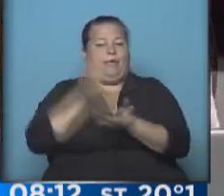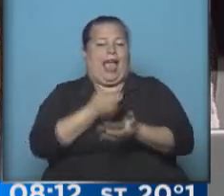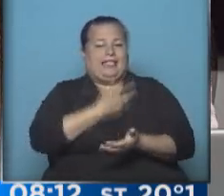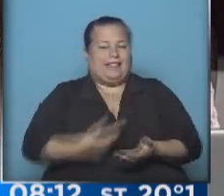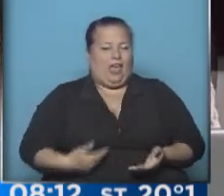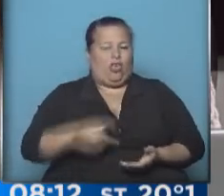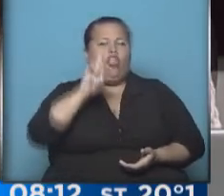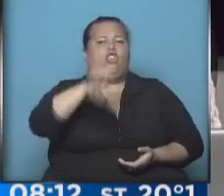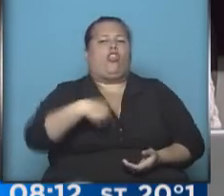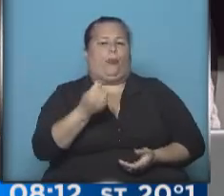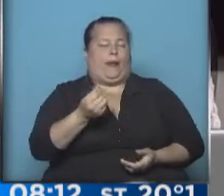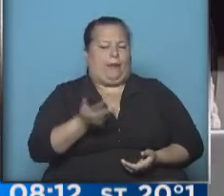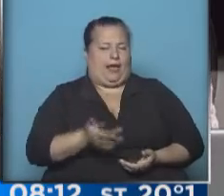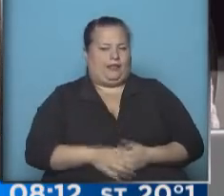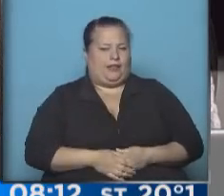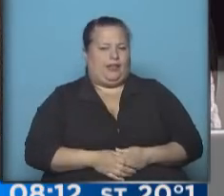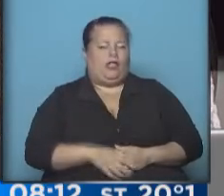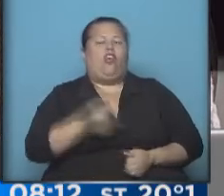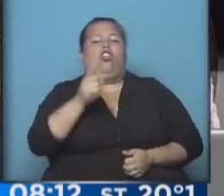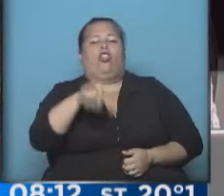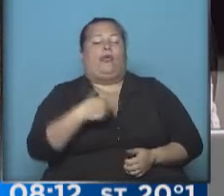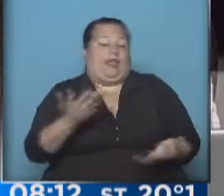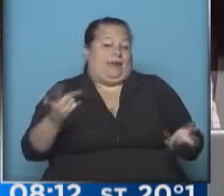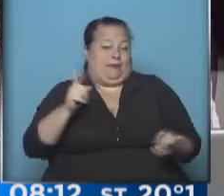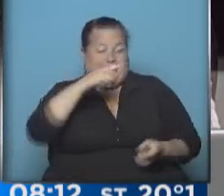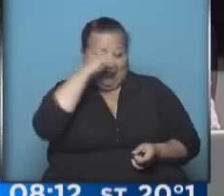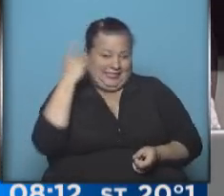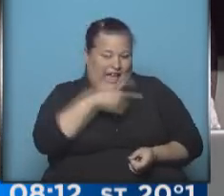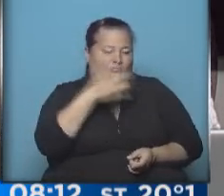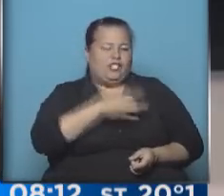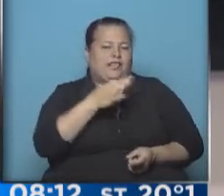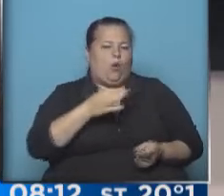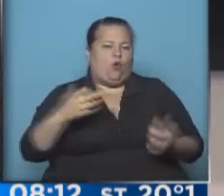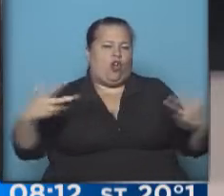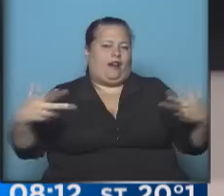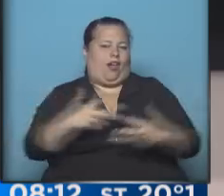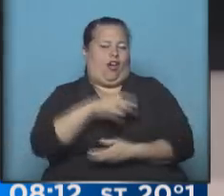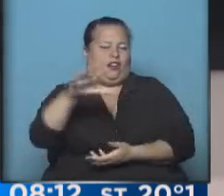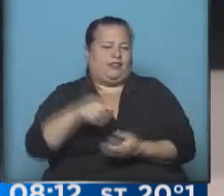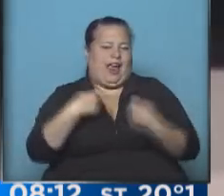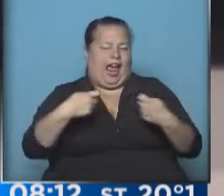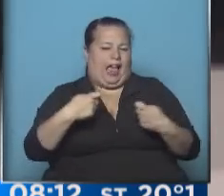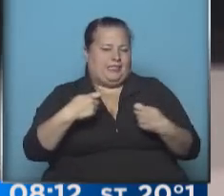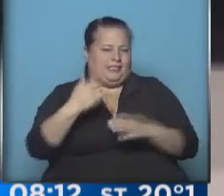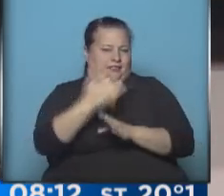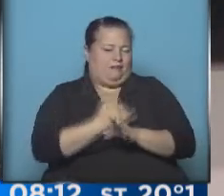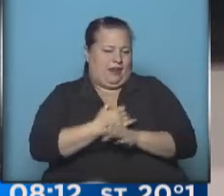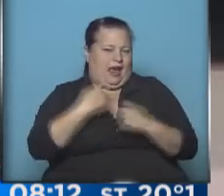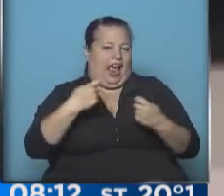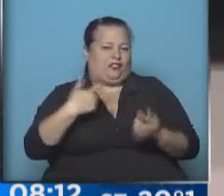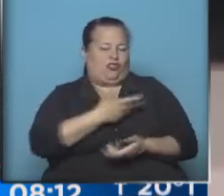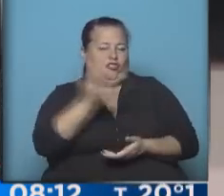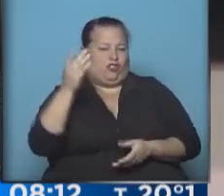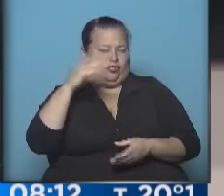estado de dónde sale todo ese dinero dónde saldría del Estado Y seguramente del recorte de de gastos que necesariamente serán gastos